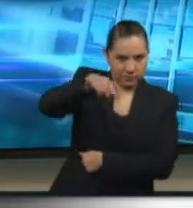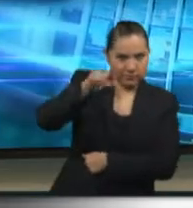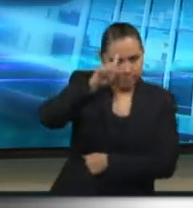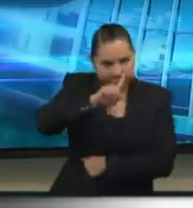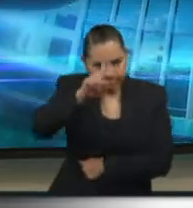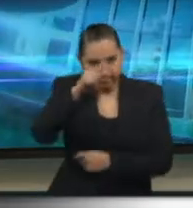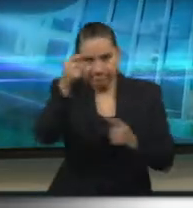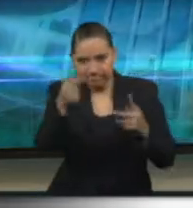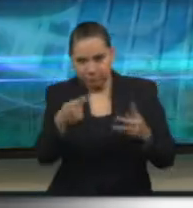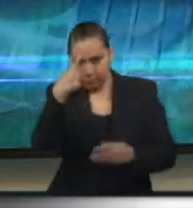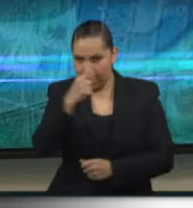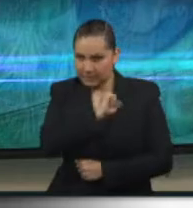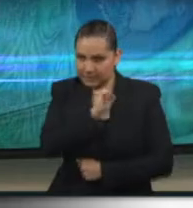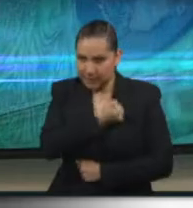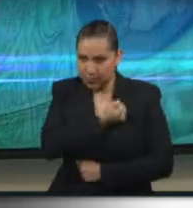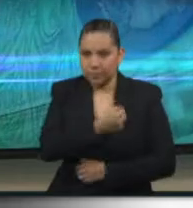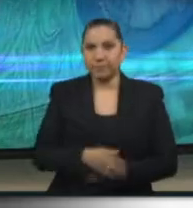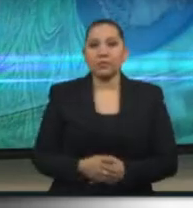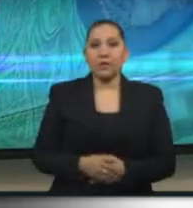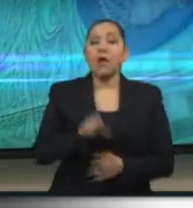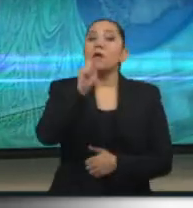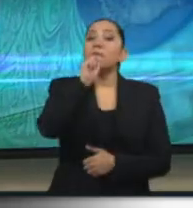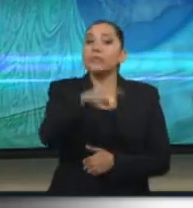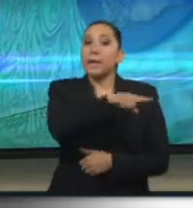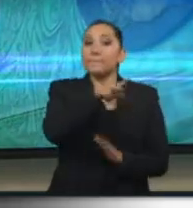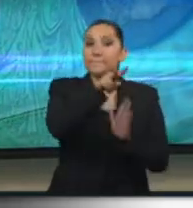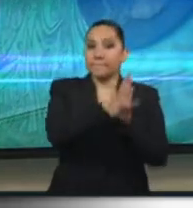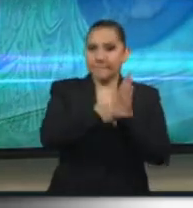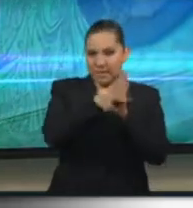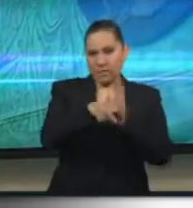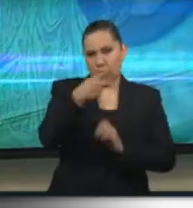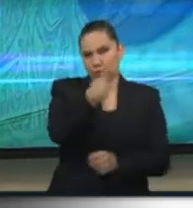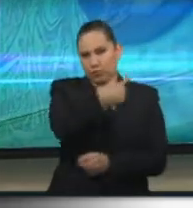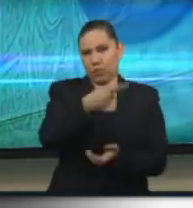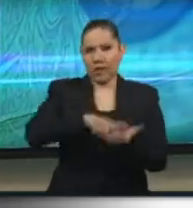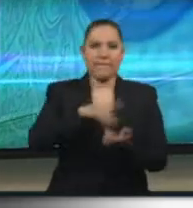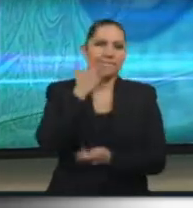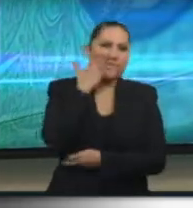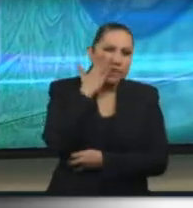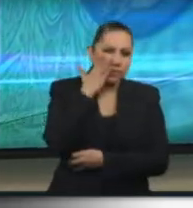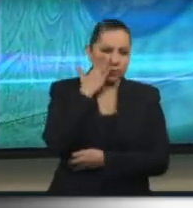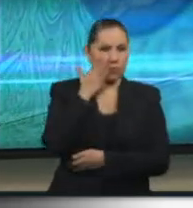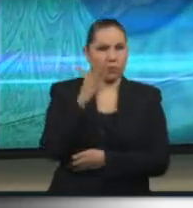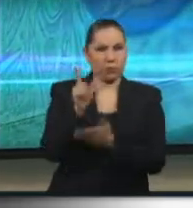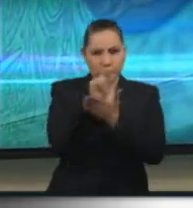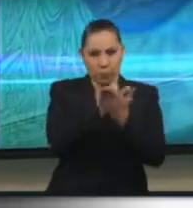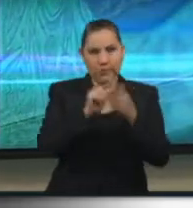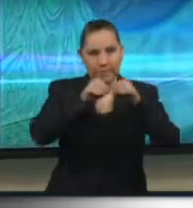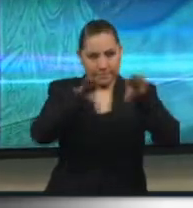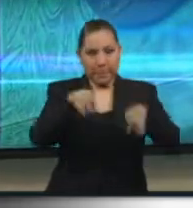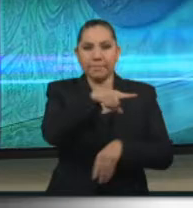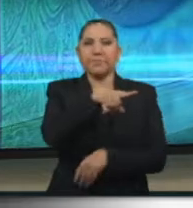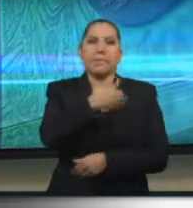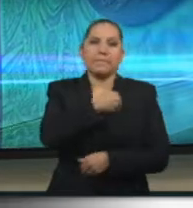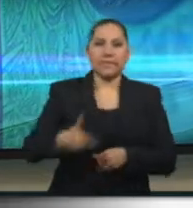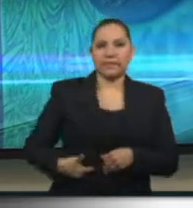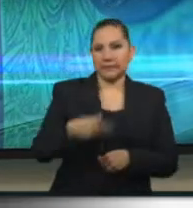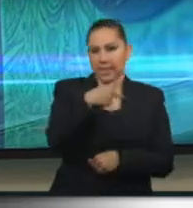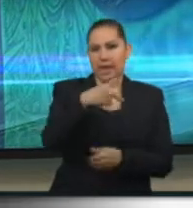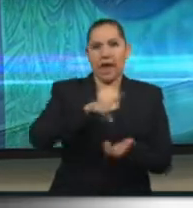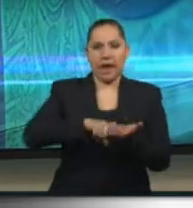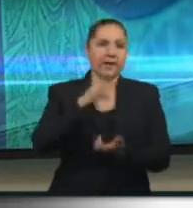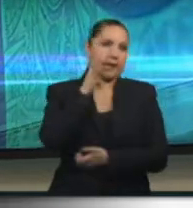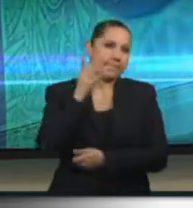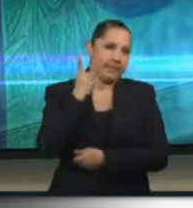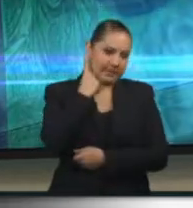Y mire, también a través de un video difundido en sus redes sociales, la presidenta de la mesa directiva de San Lázaro, Laura Angélica Rojas, reiteró el llamado a las